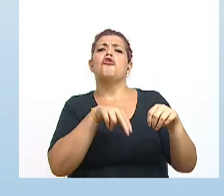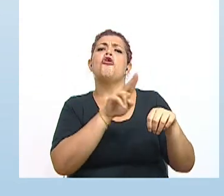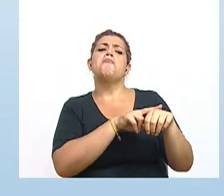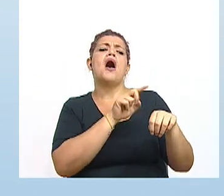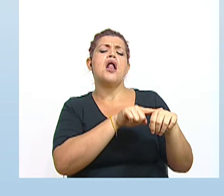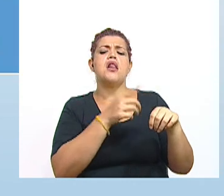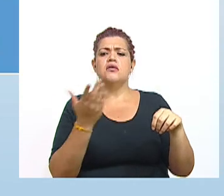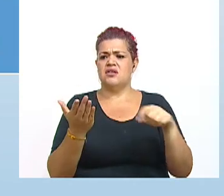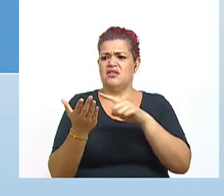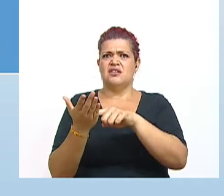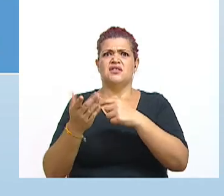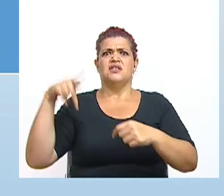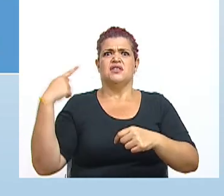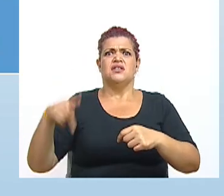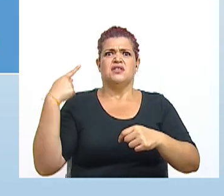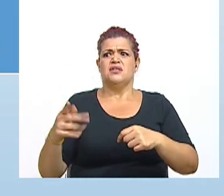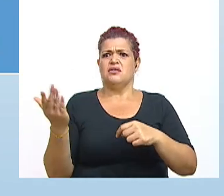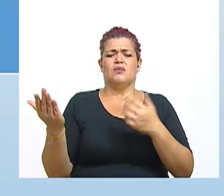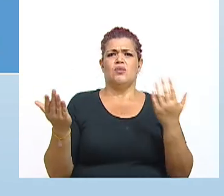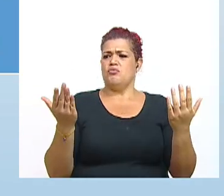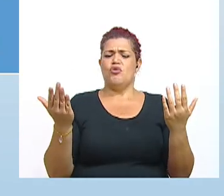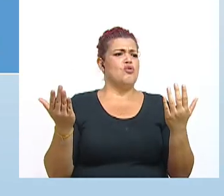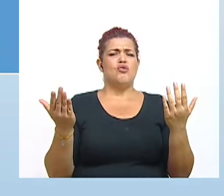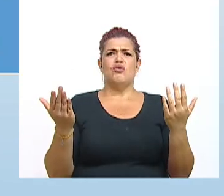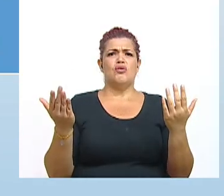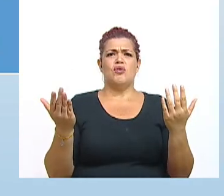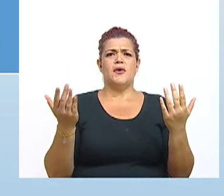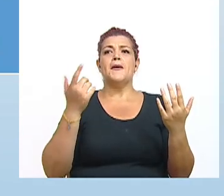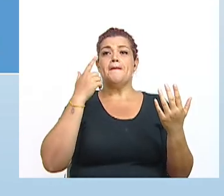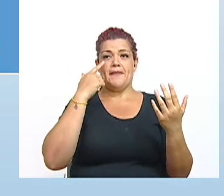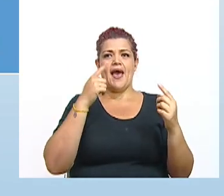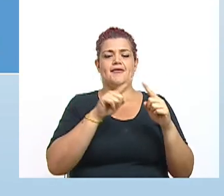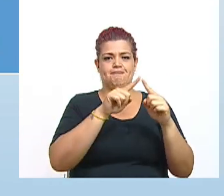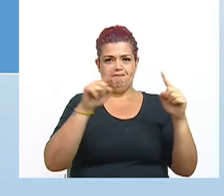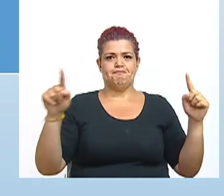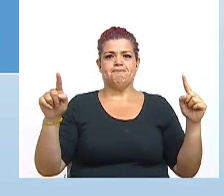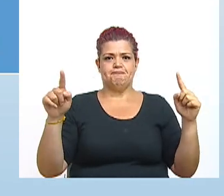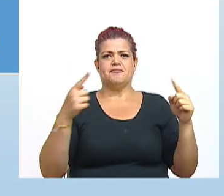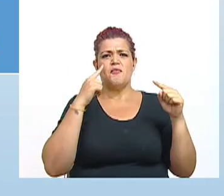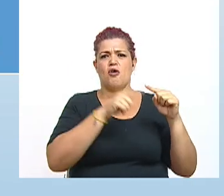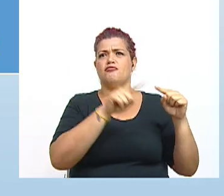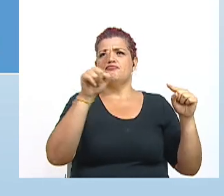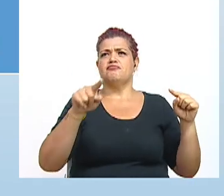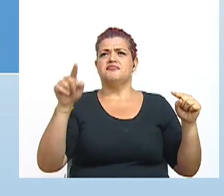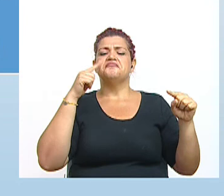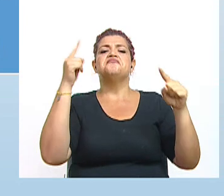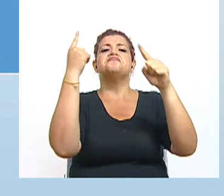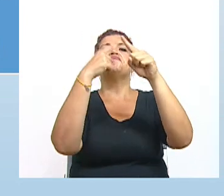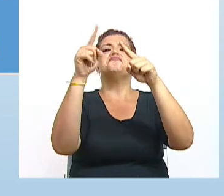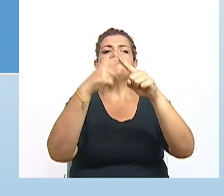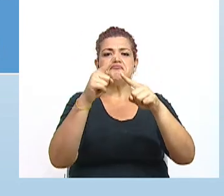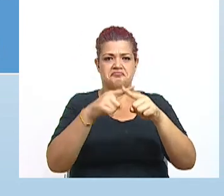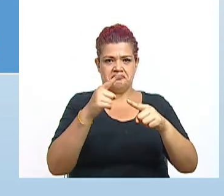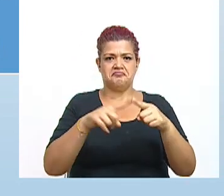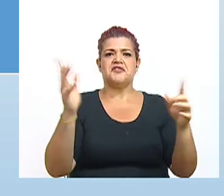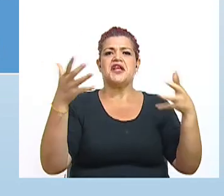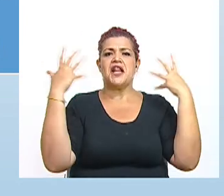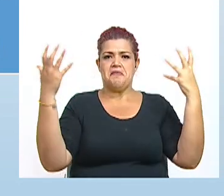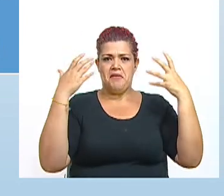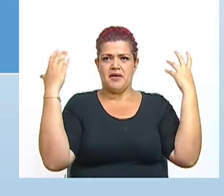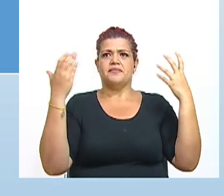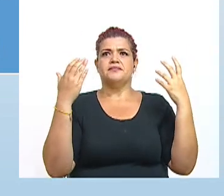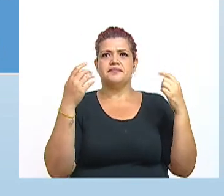de uno extremo. Y para eso tenemos el siguiente gráfico, de la variabilidad climática precisamente. Tenemos ahí